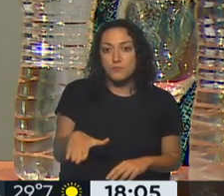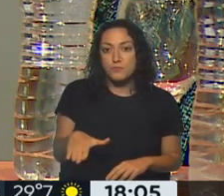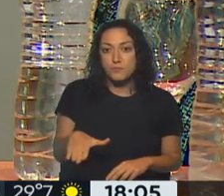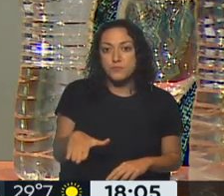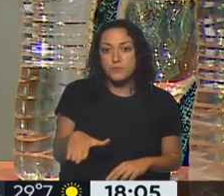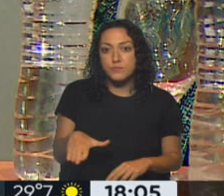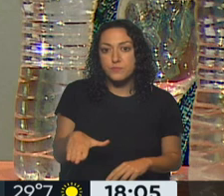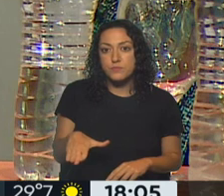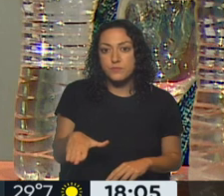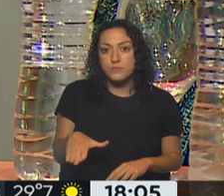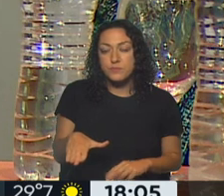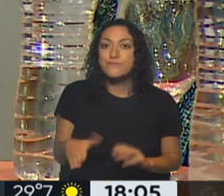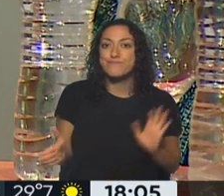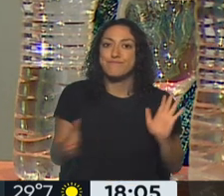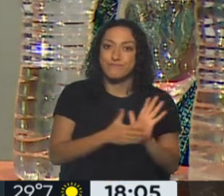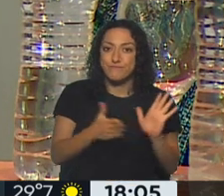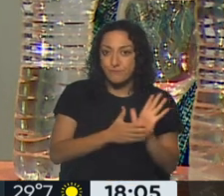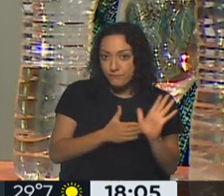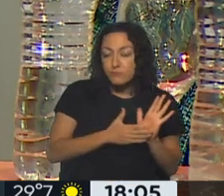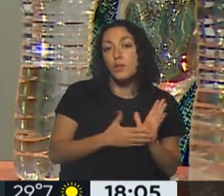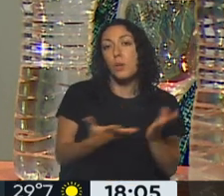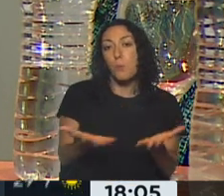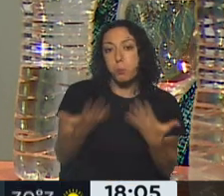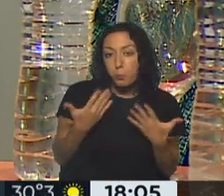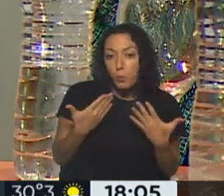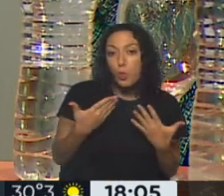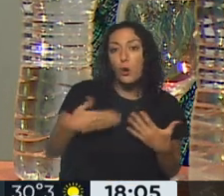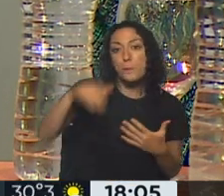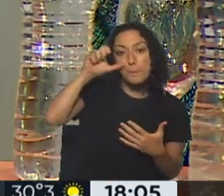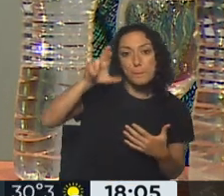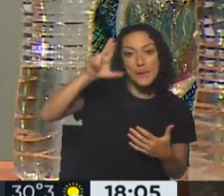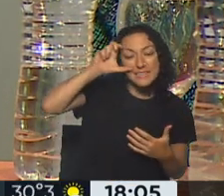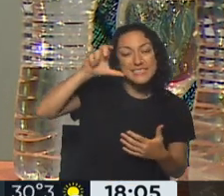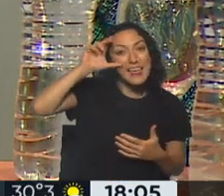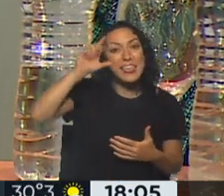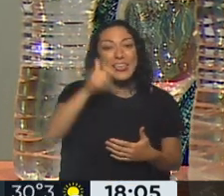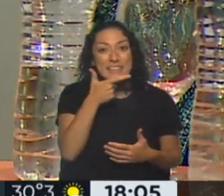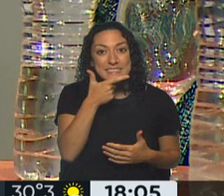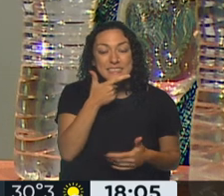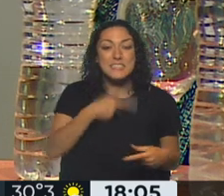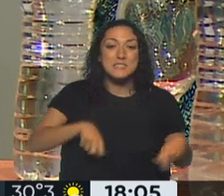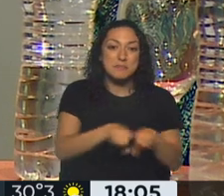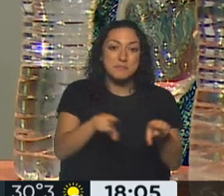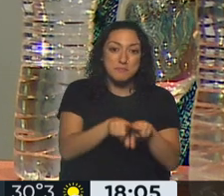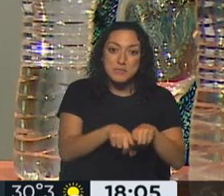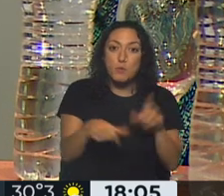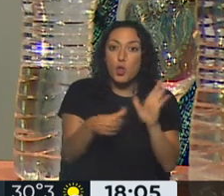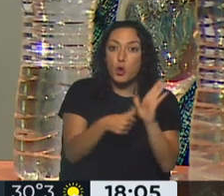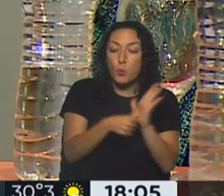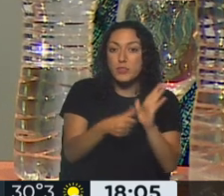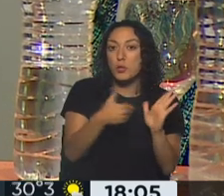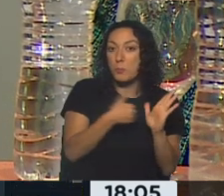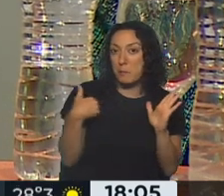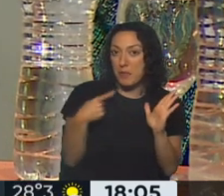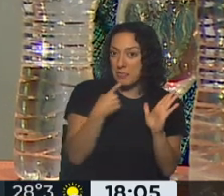pudo constatar que Mercedes del Valle Morales, quien figuraba en su DNI como su